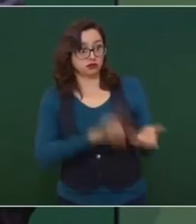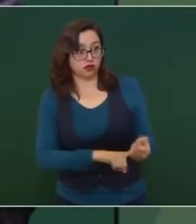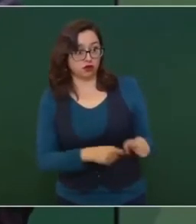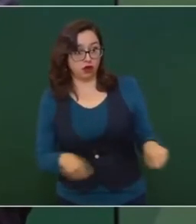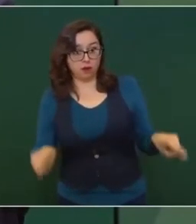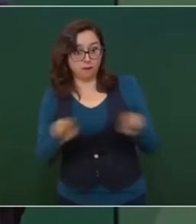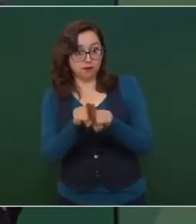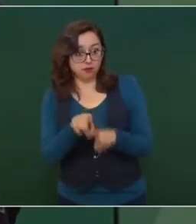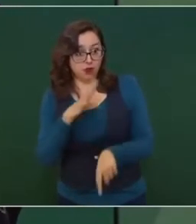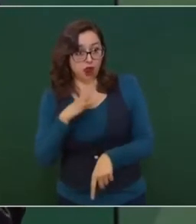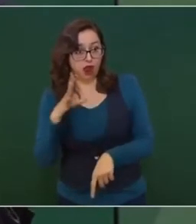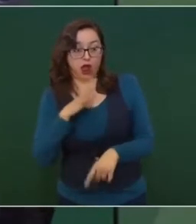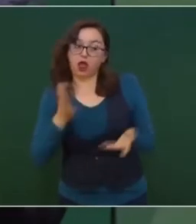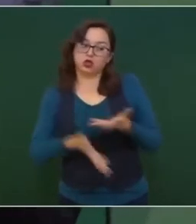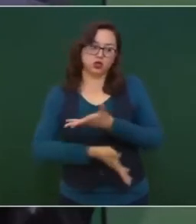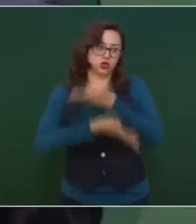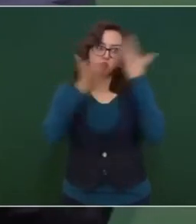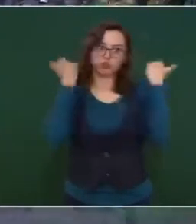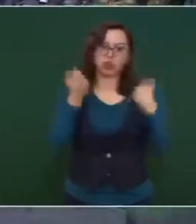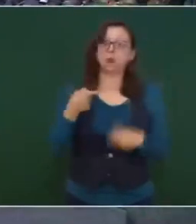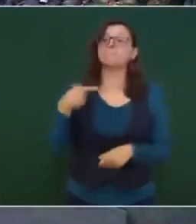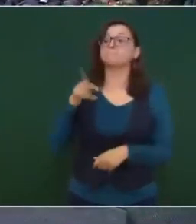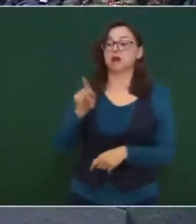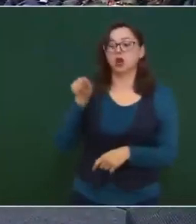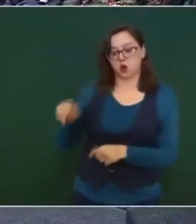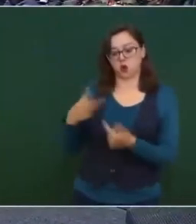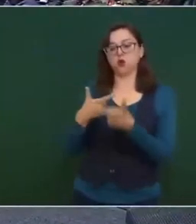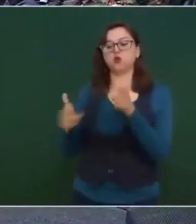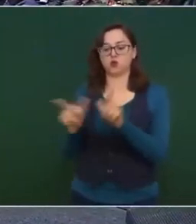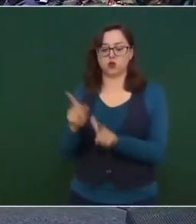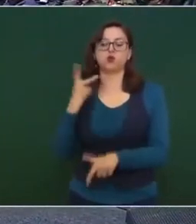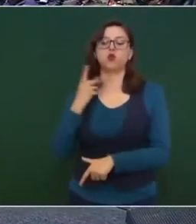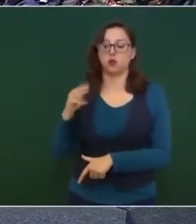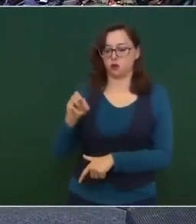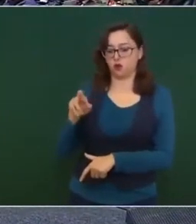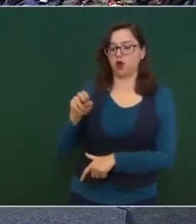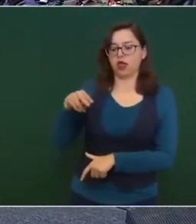el estatuto, en la norma de un partido.